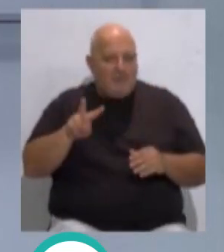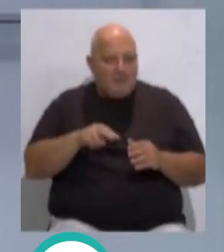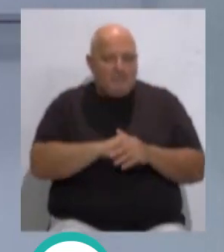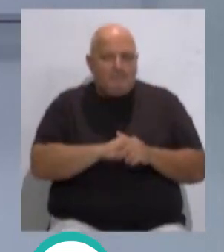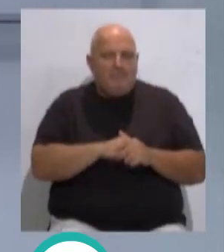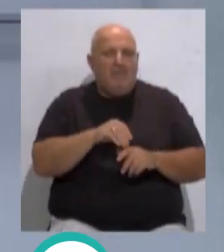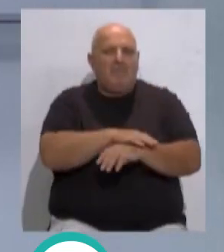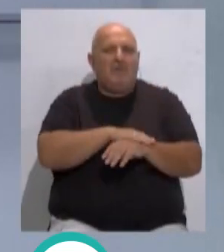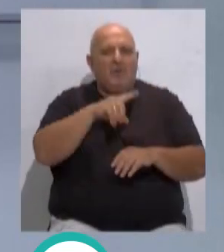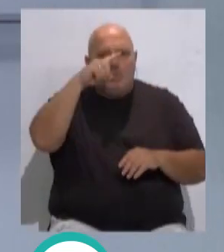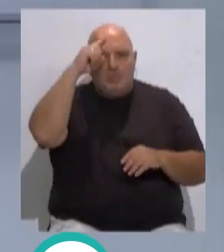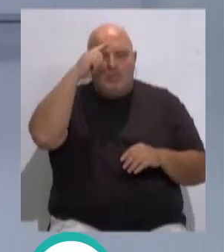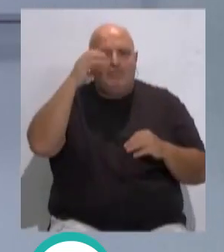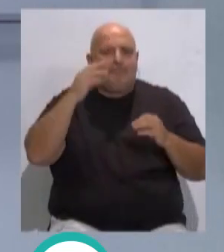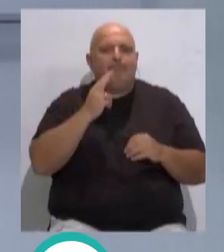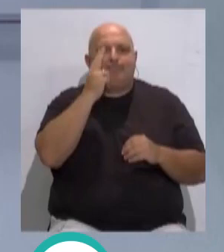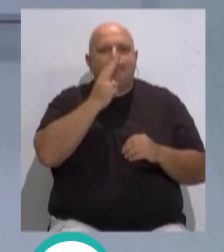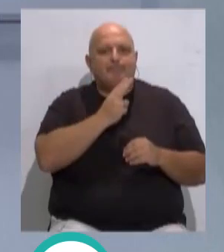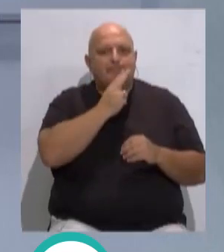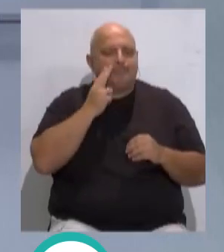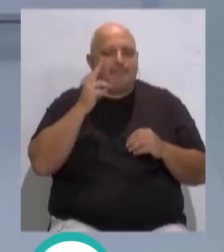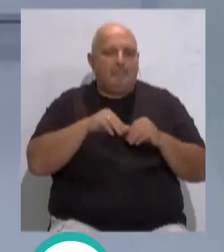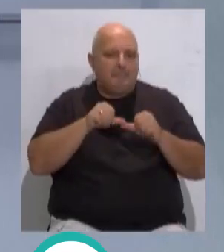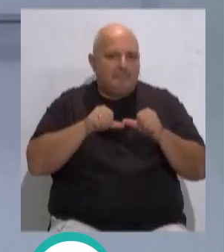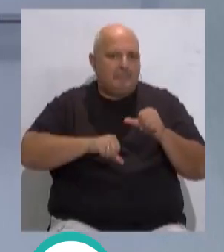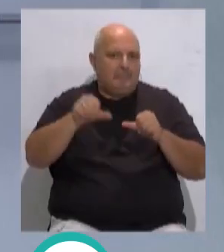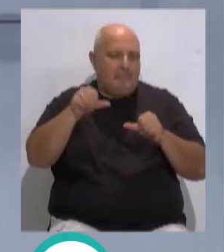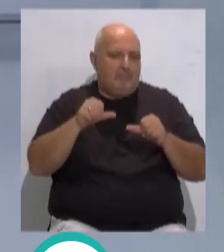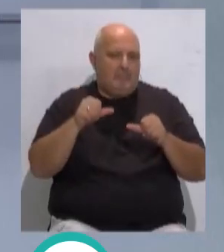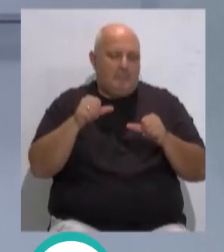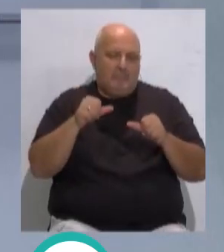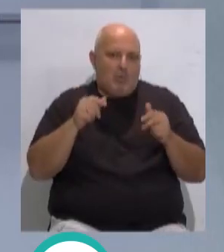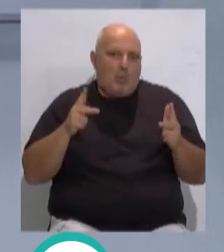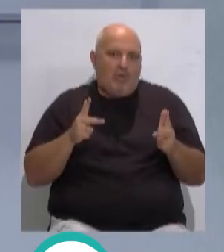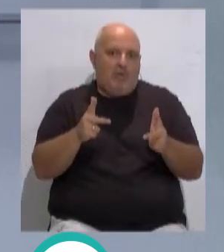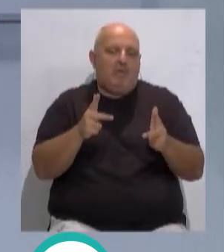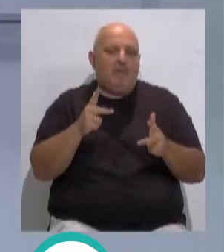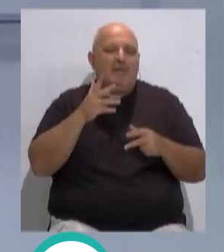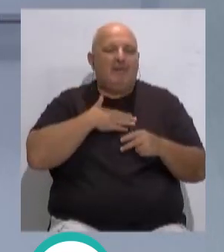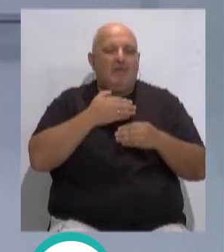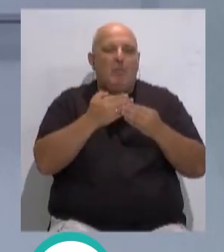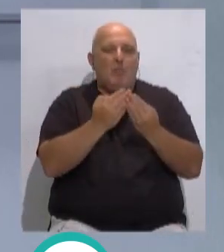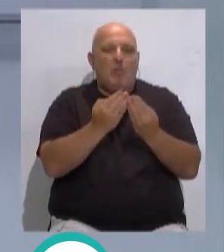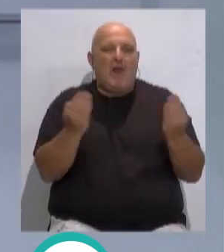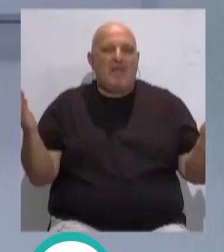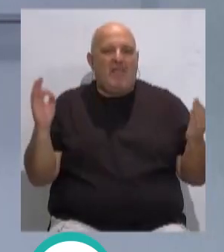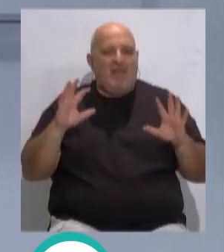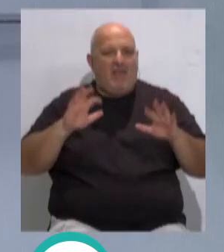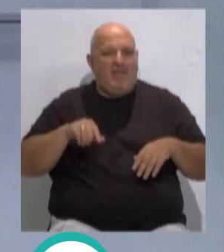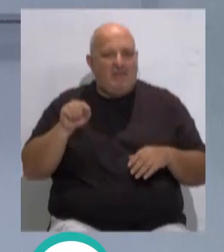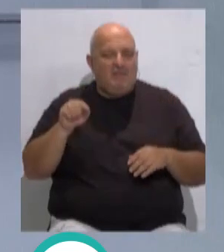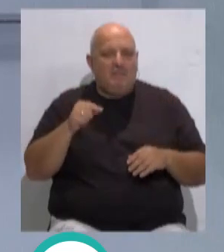2022. El Ministerio de Cultura se compromete a actuar de carácter, con carácter de urgencia en las murallas de Cádiz. Así lo ha